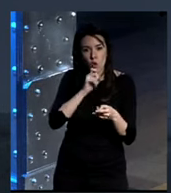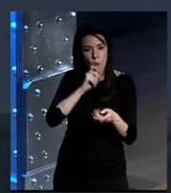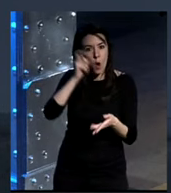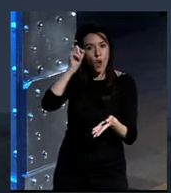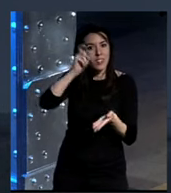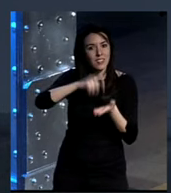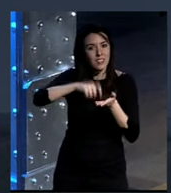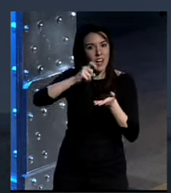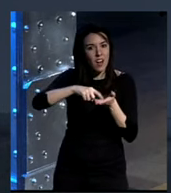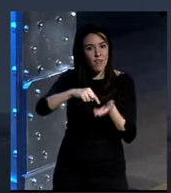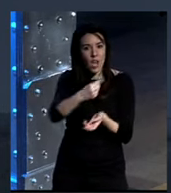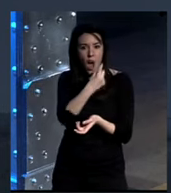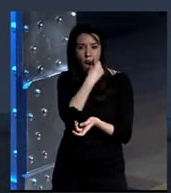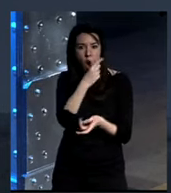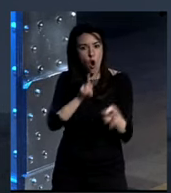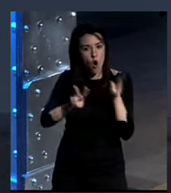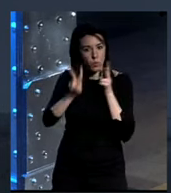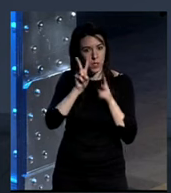óptica.